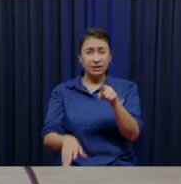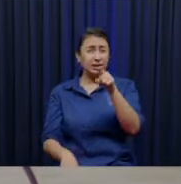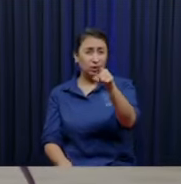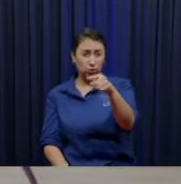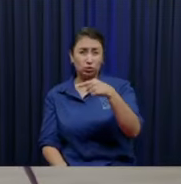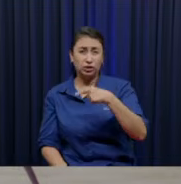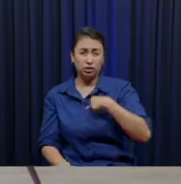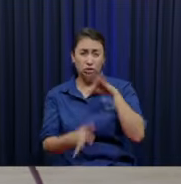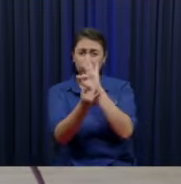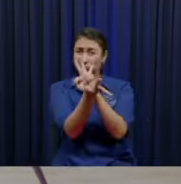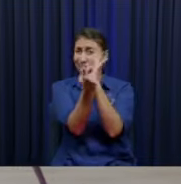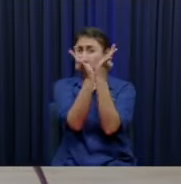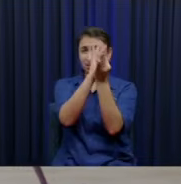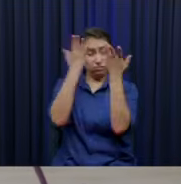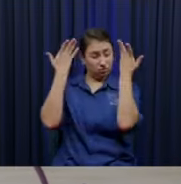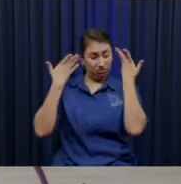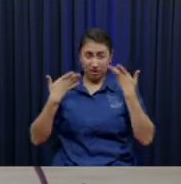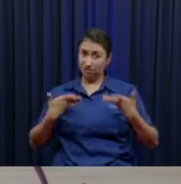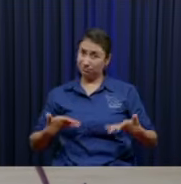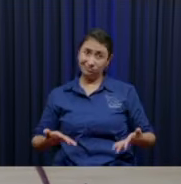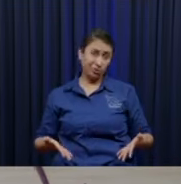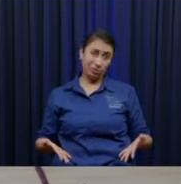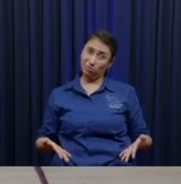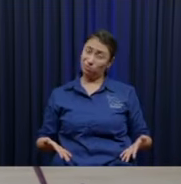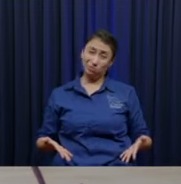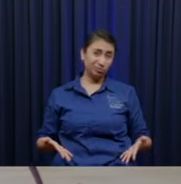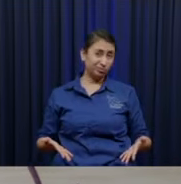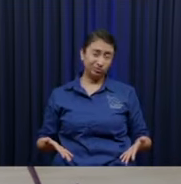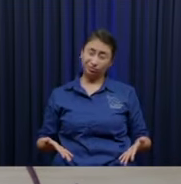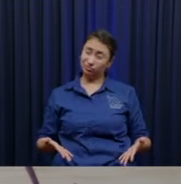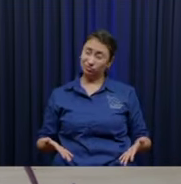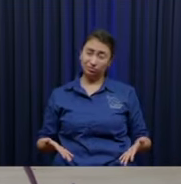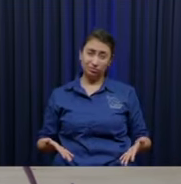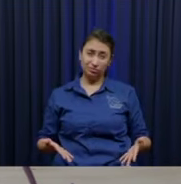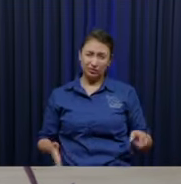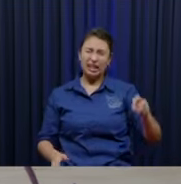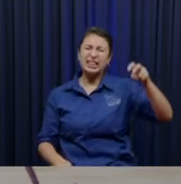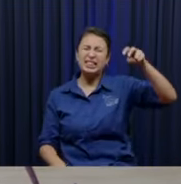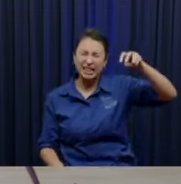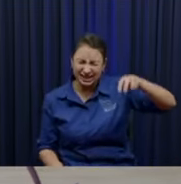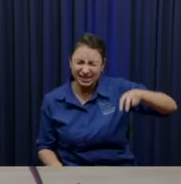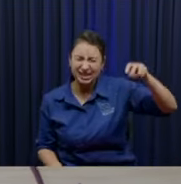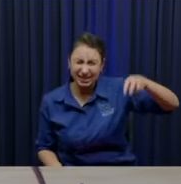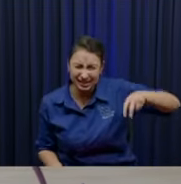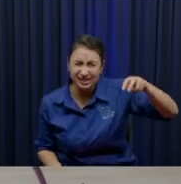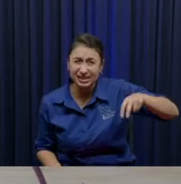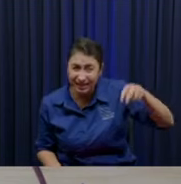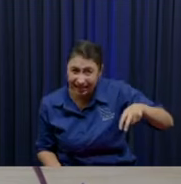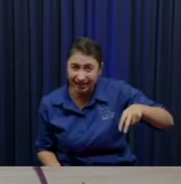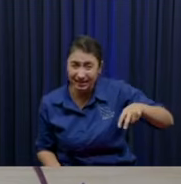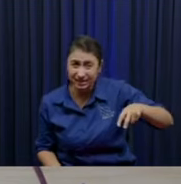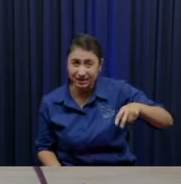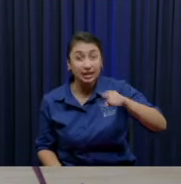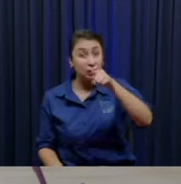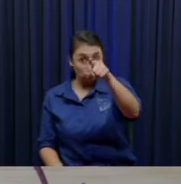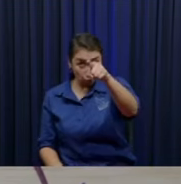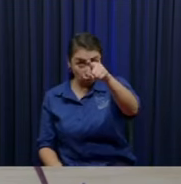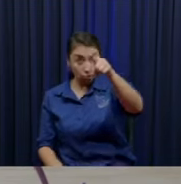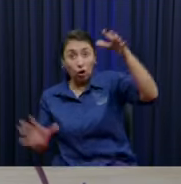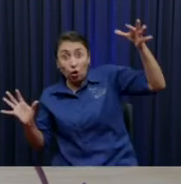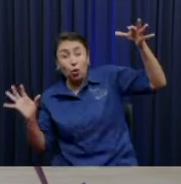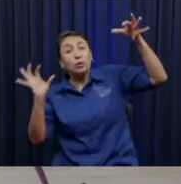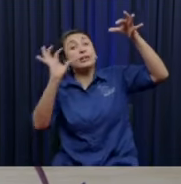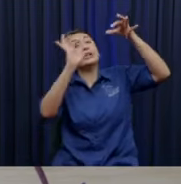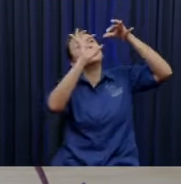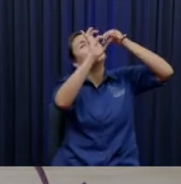devocional, utilicemos una música que no tiene inspiración de parte del Espíritu Santo.